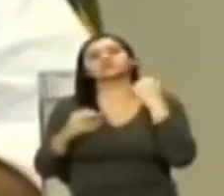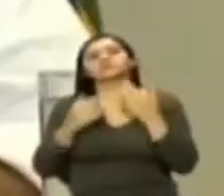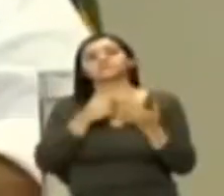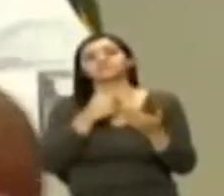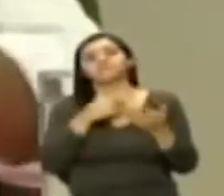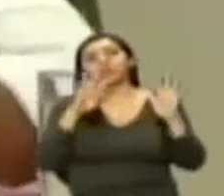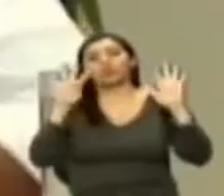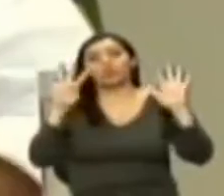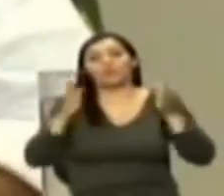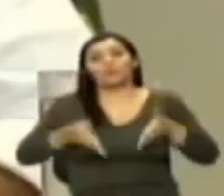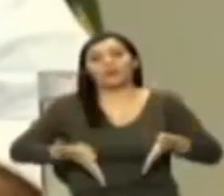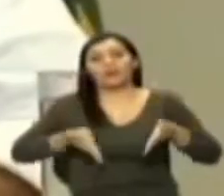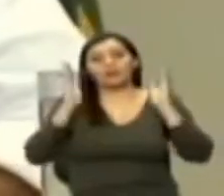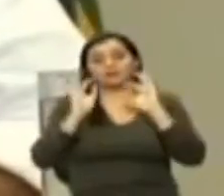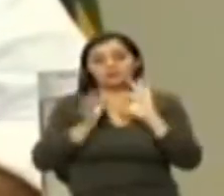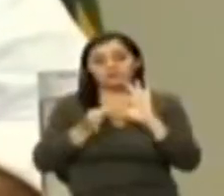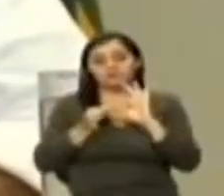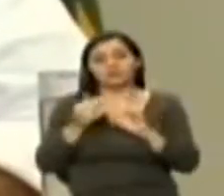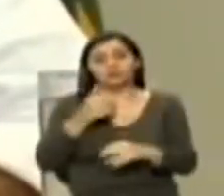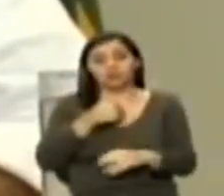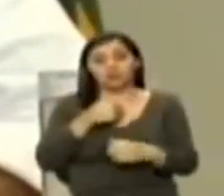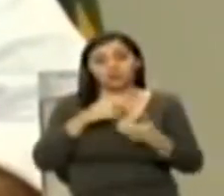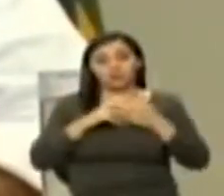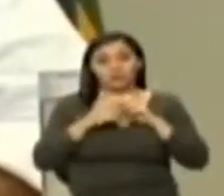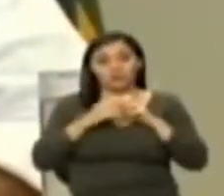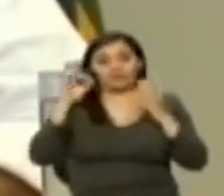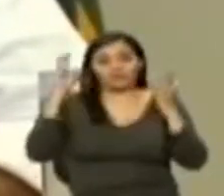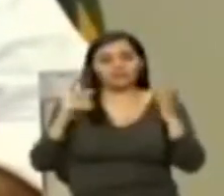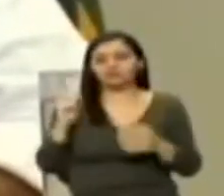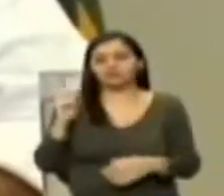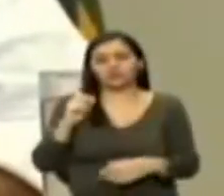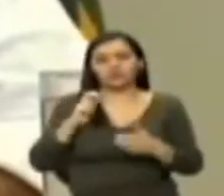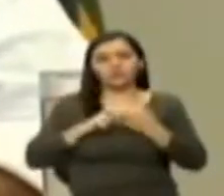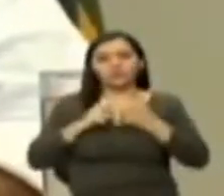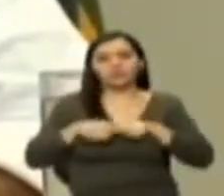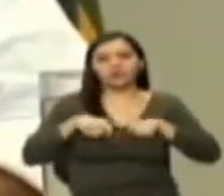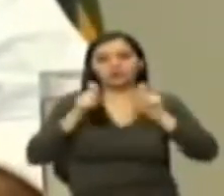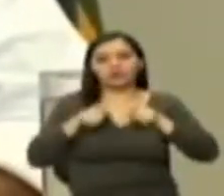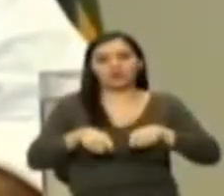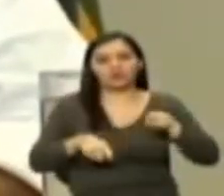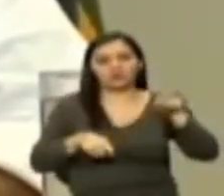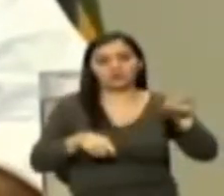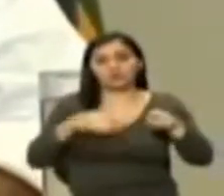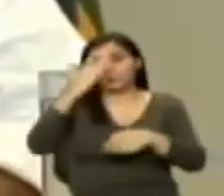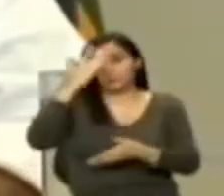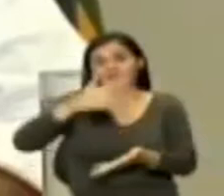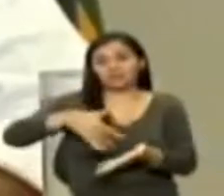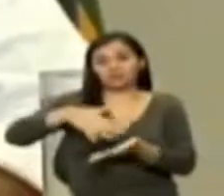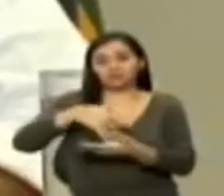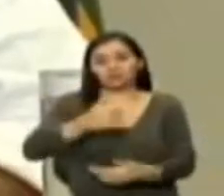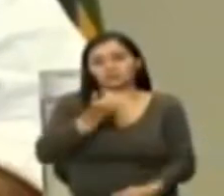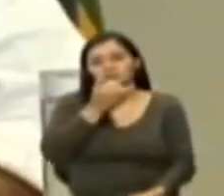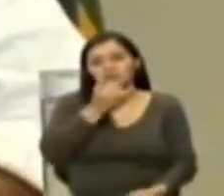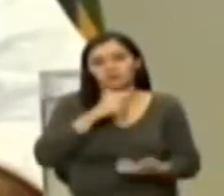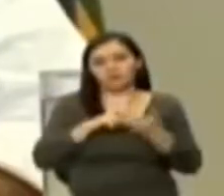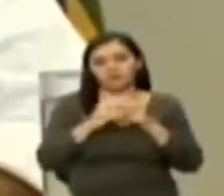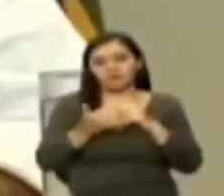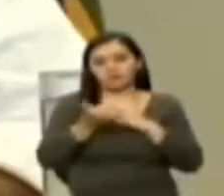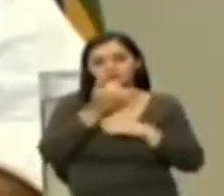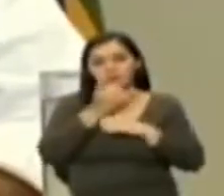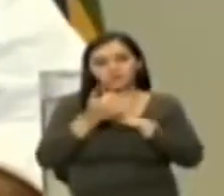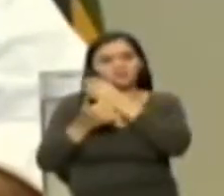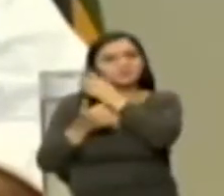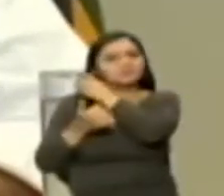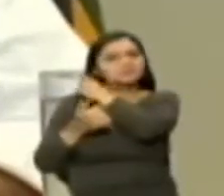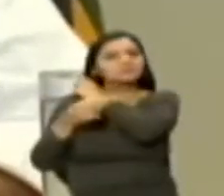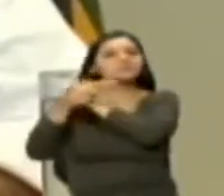paradas, pero esta vía ni siquiera fue por cuestiones financieras, fue por cuestiones contractuales, porque los estudios estuvieron mal hechos. Hidalgo-Hidalgo